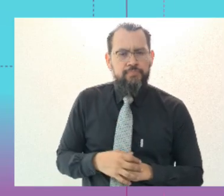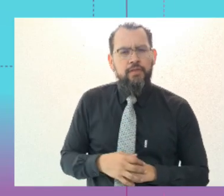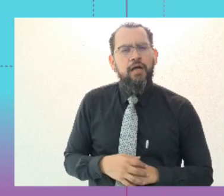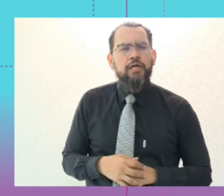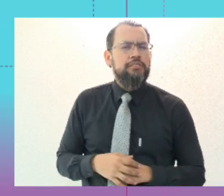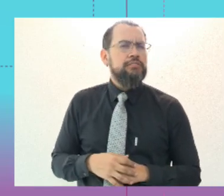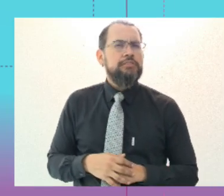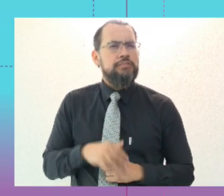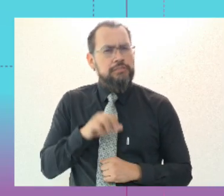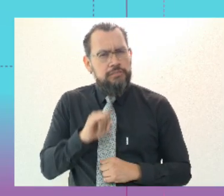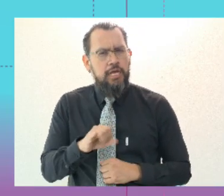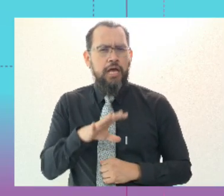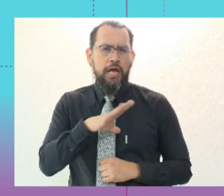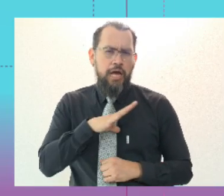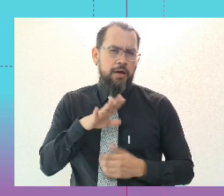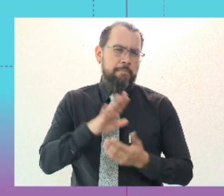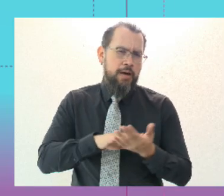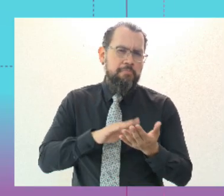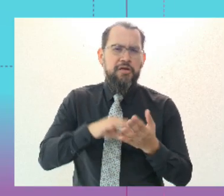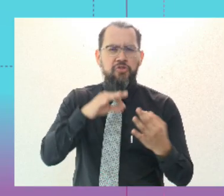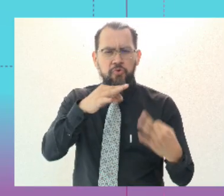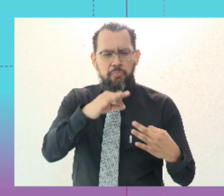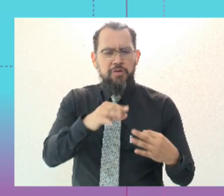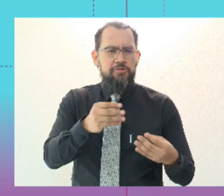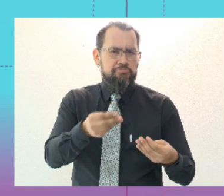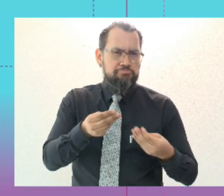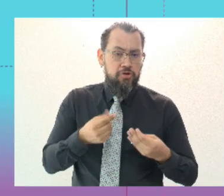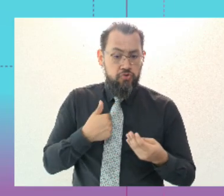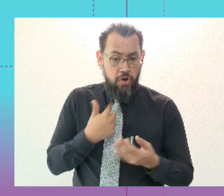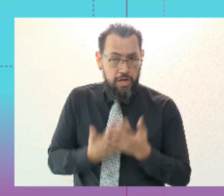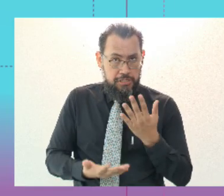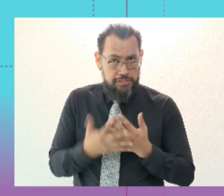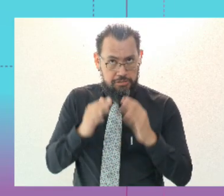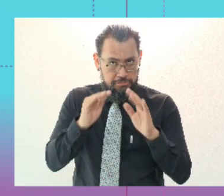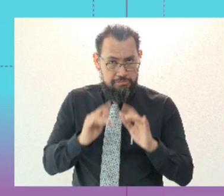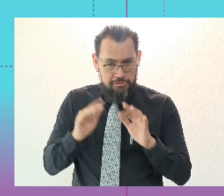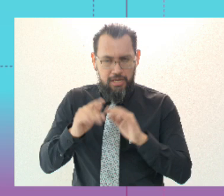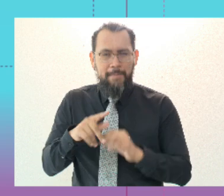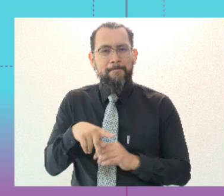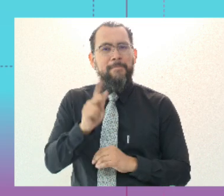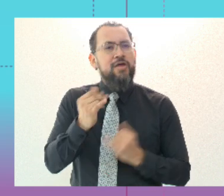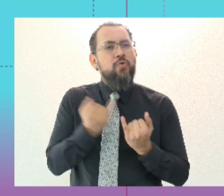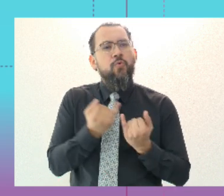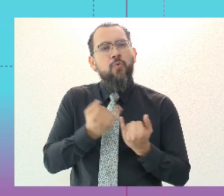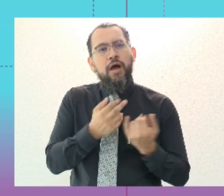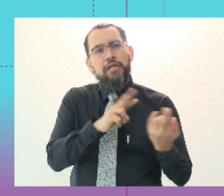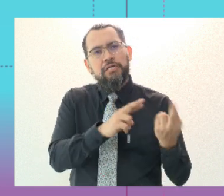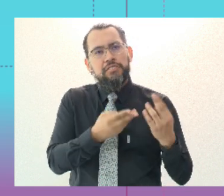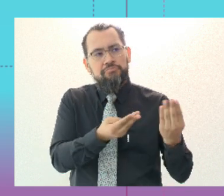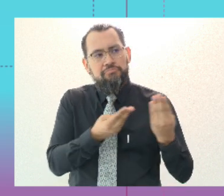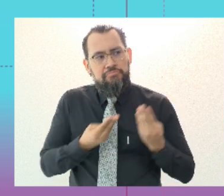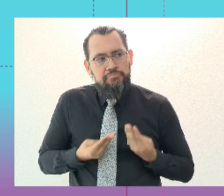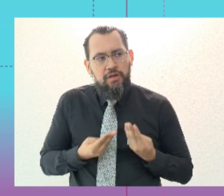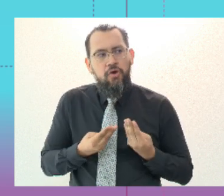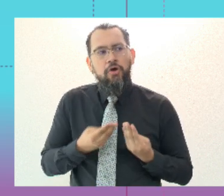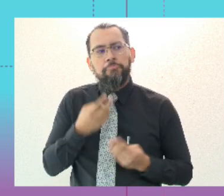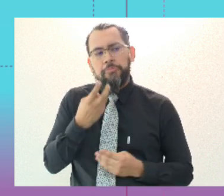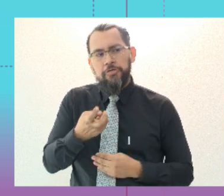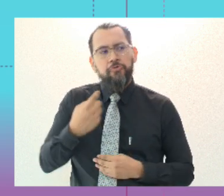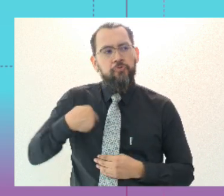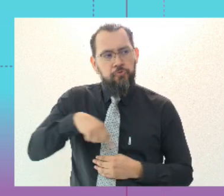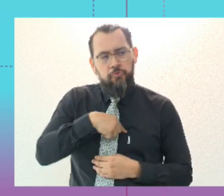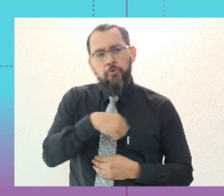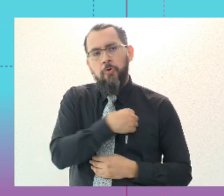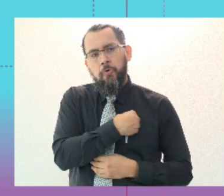nada más vamos a tener documentación que vamos a generar, sino que vamos a recibir en el ámbito de nuestra competencia y estamos obligados también